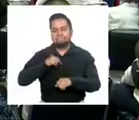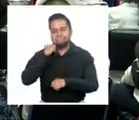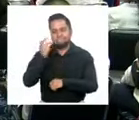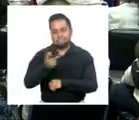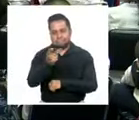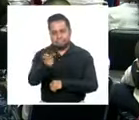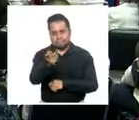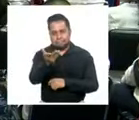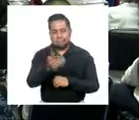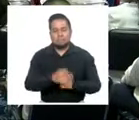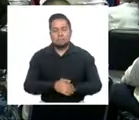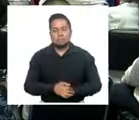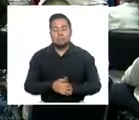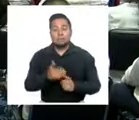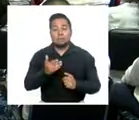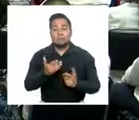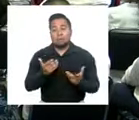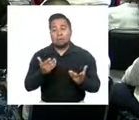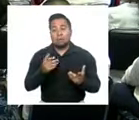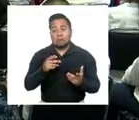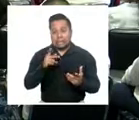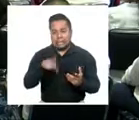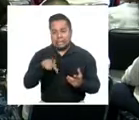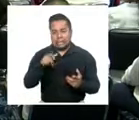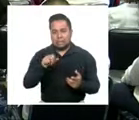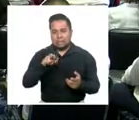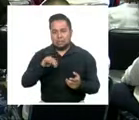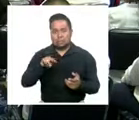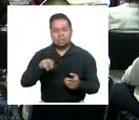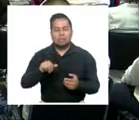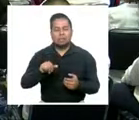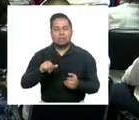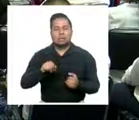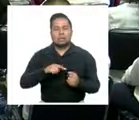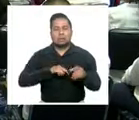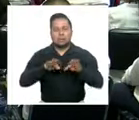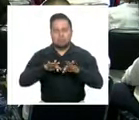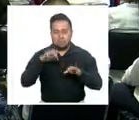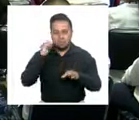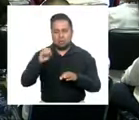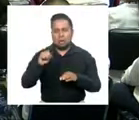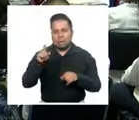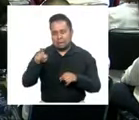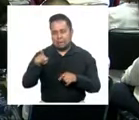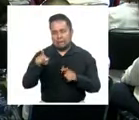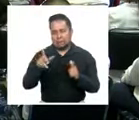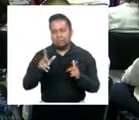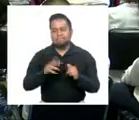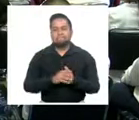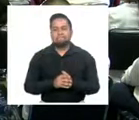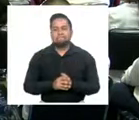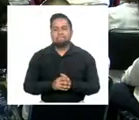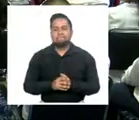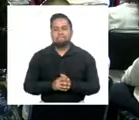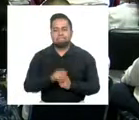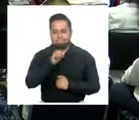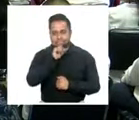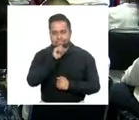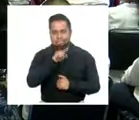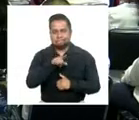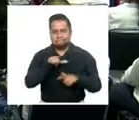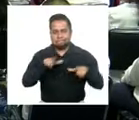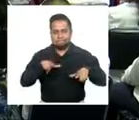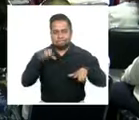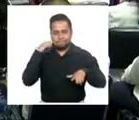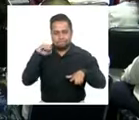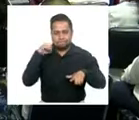preguntarle en este sentido, bueno, Karina García, corresponsal en Oaxaca del Heraldo de México y del portal